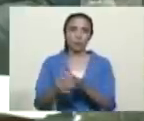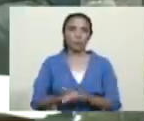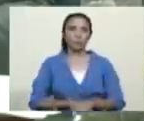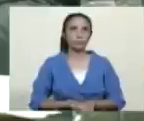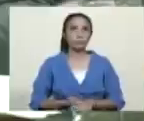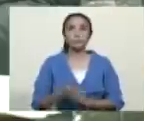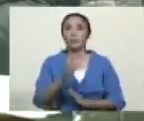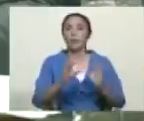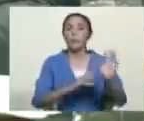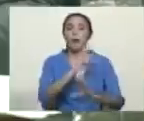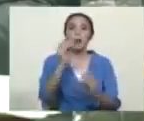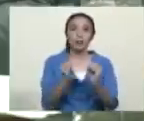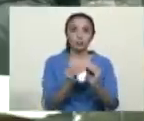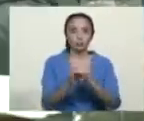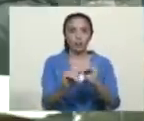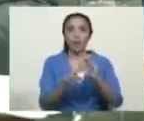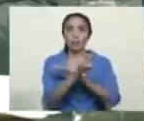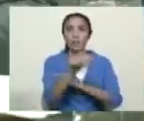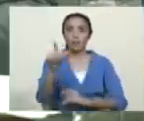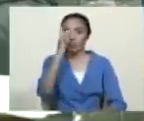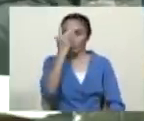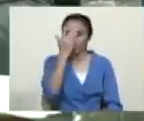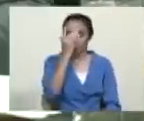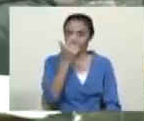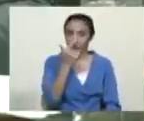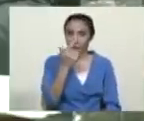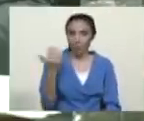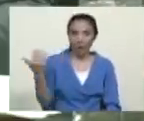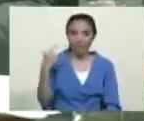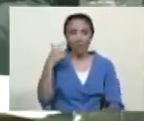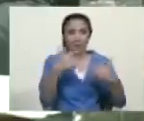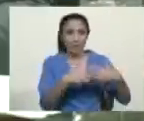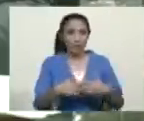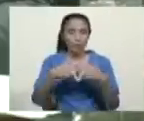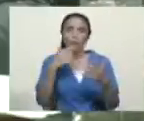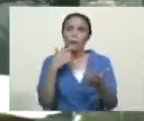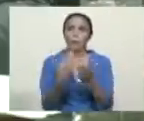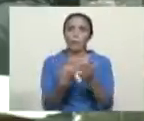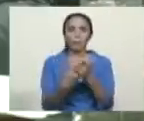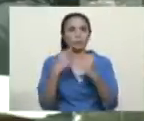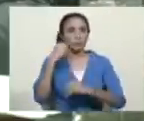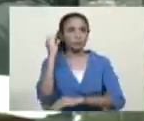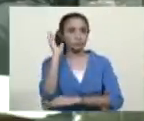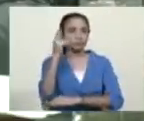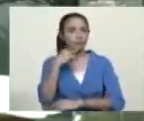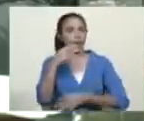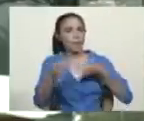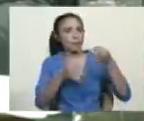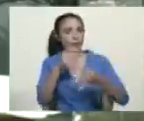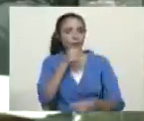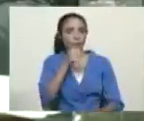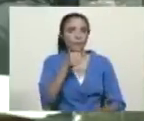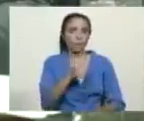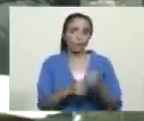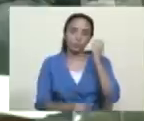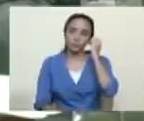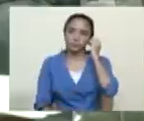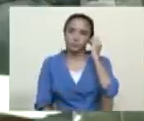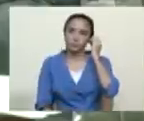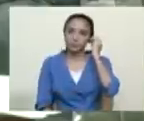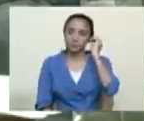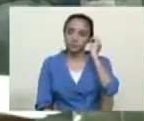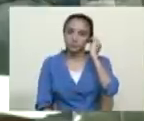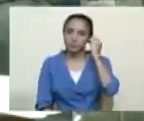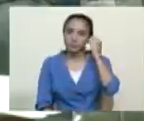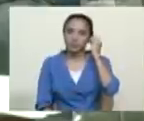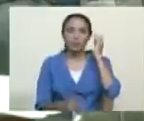tenemos un experimento. El 21 de febrero, la delegación de Estados Unidos propuso una declaración a la prensa sobre la situación en Haití,